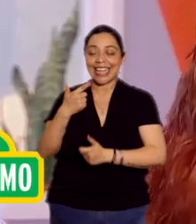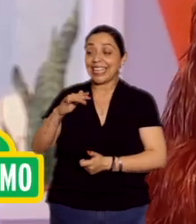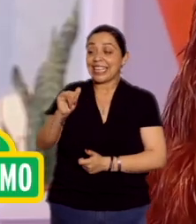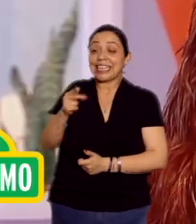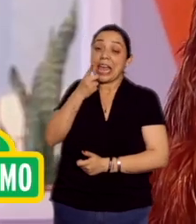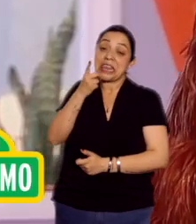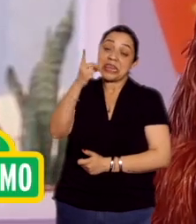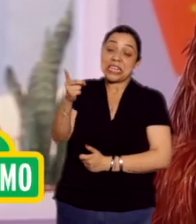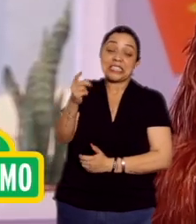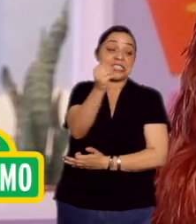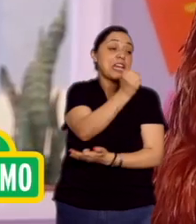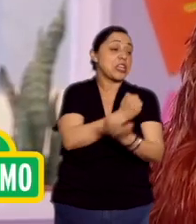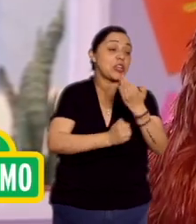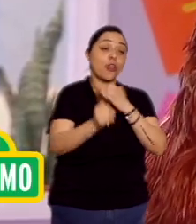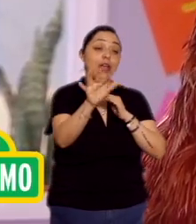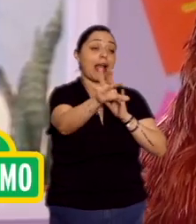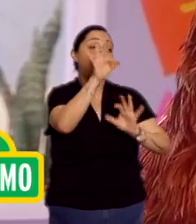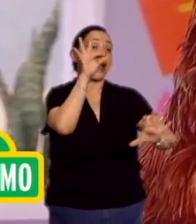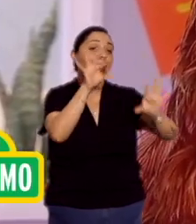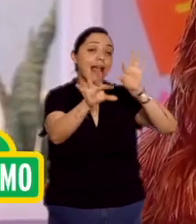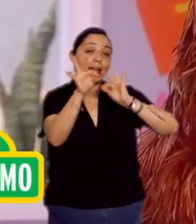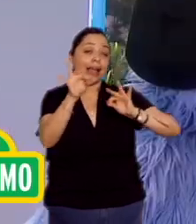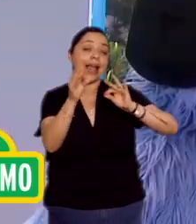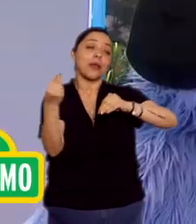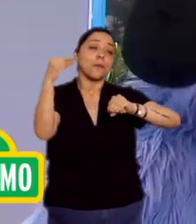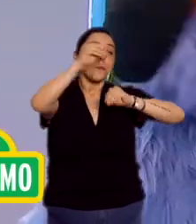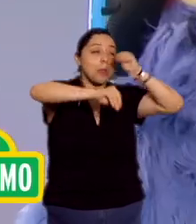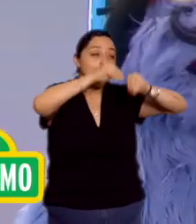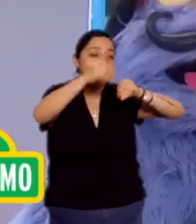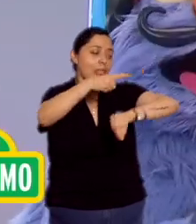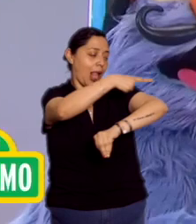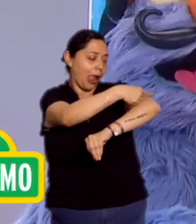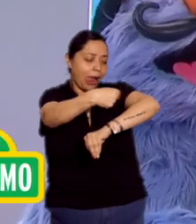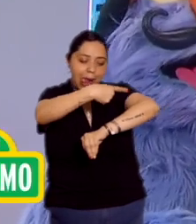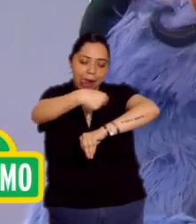Dice que todas quedarían mejor con plumas y alas.